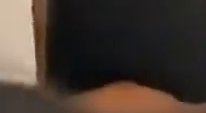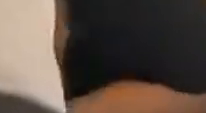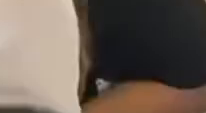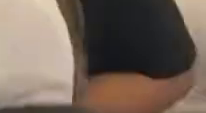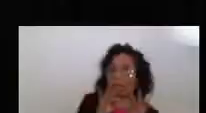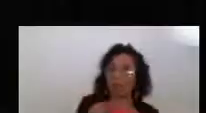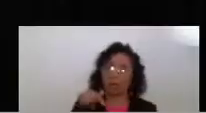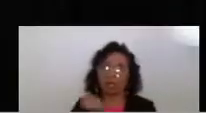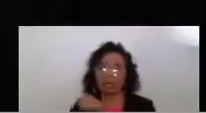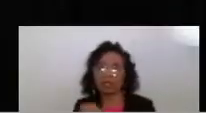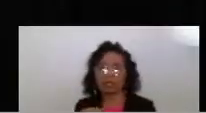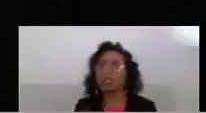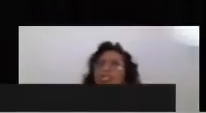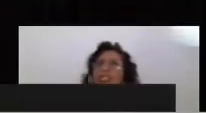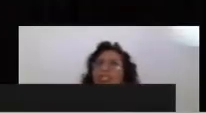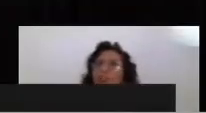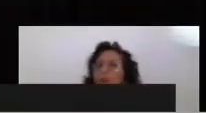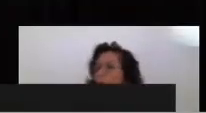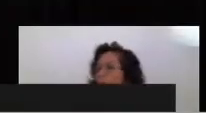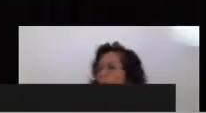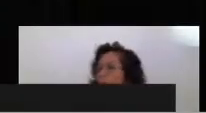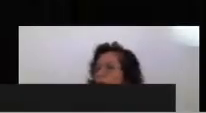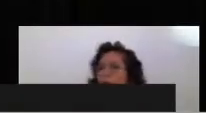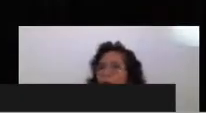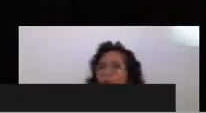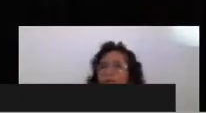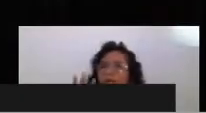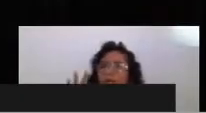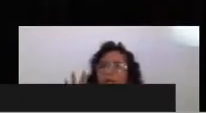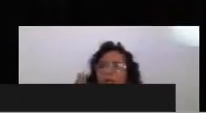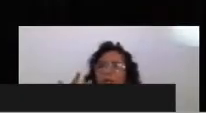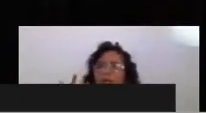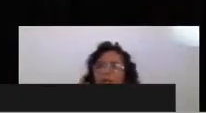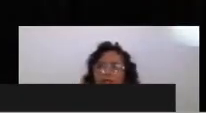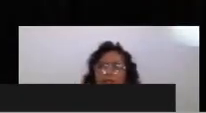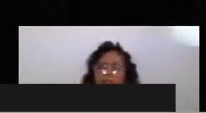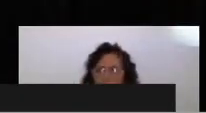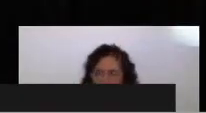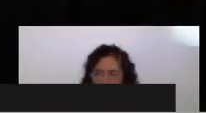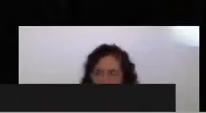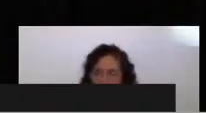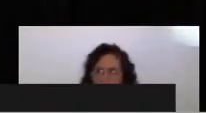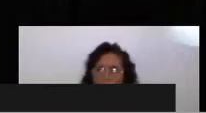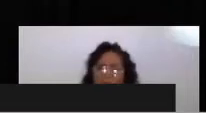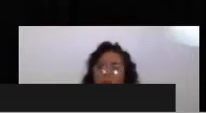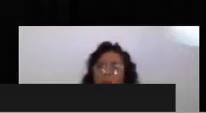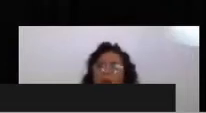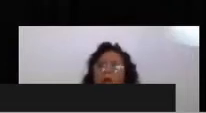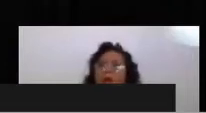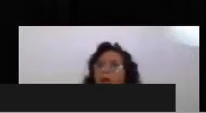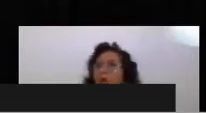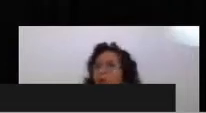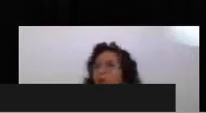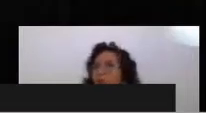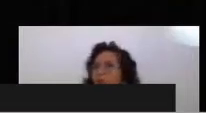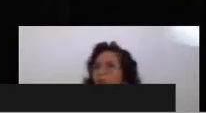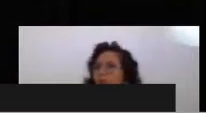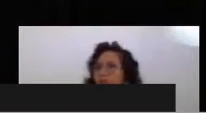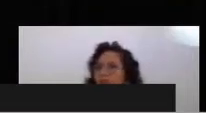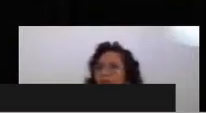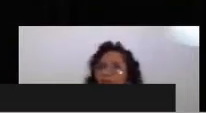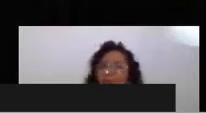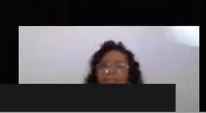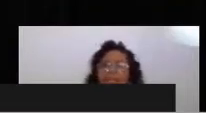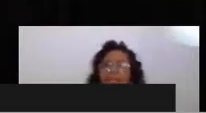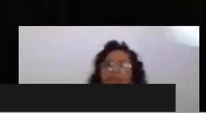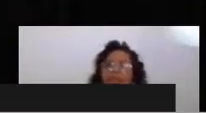del Estado. Una comida para celebrar el 48 aniversario. Una comida para algunos cuantos. El gobierno ha